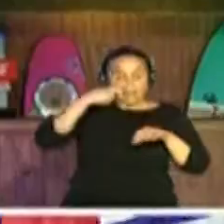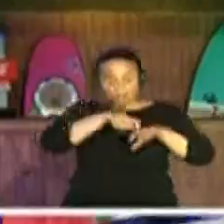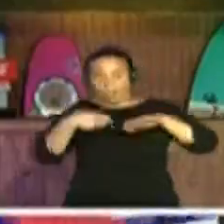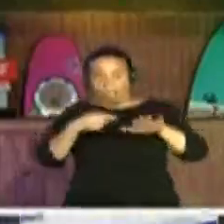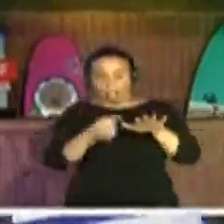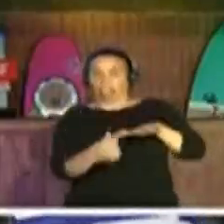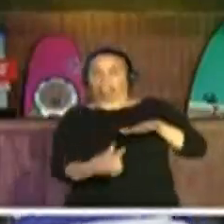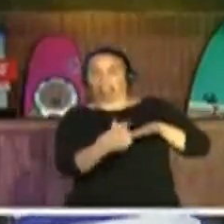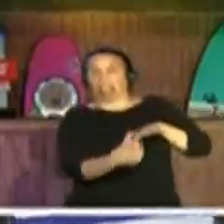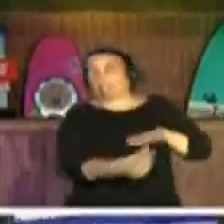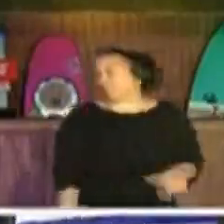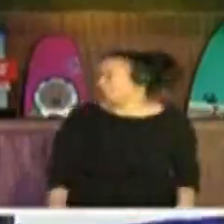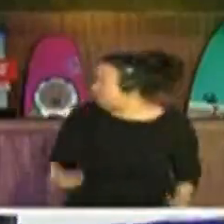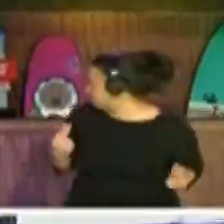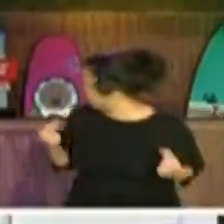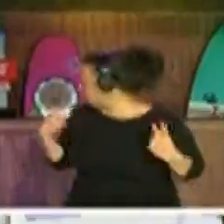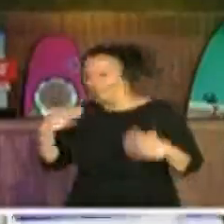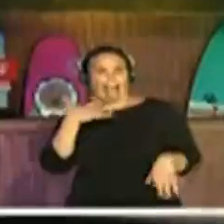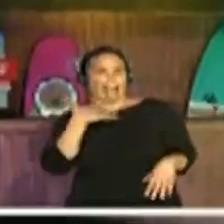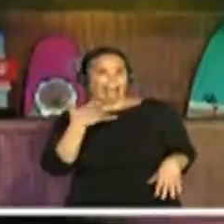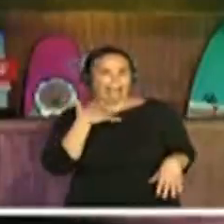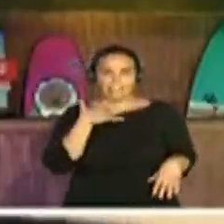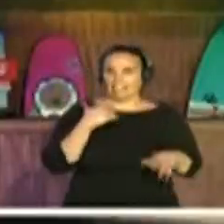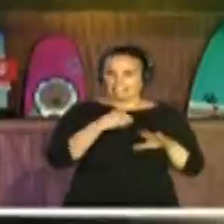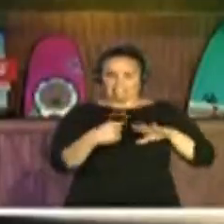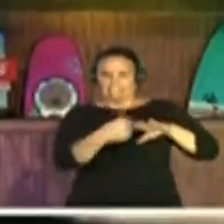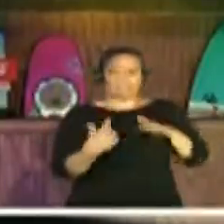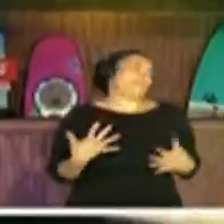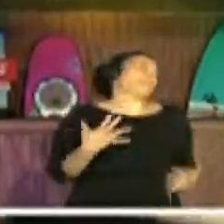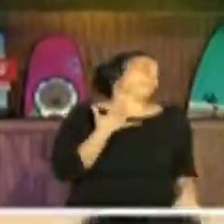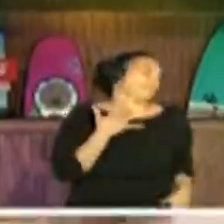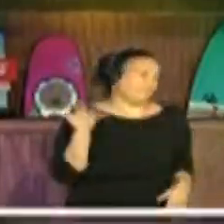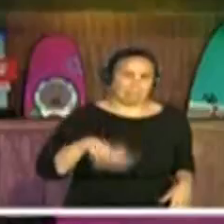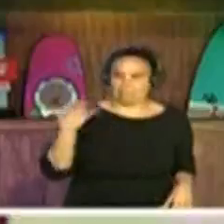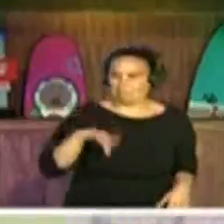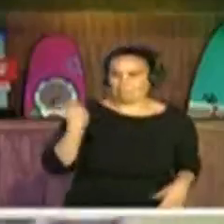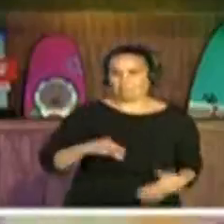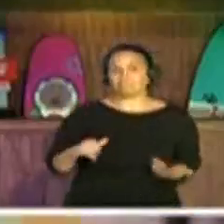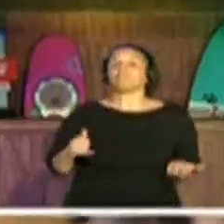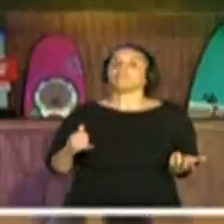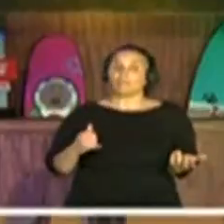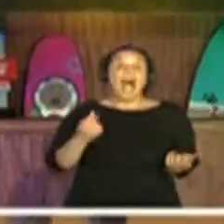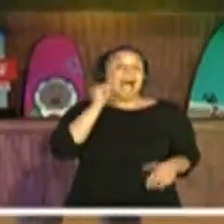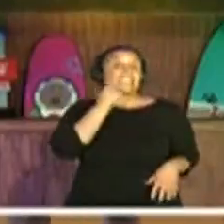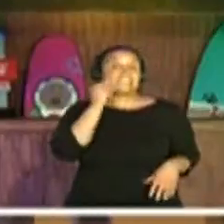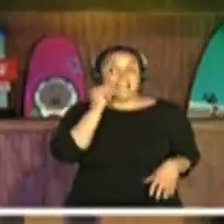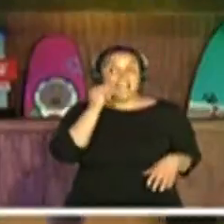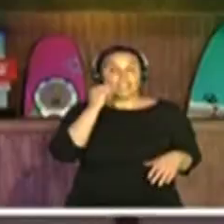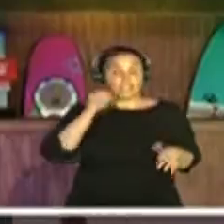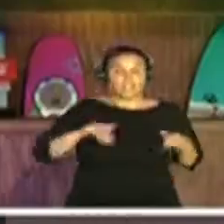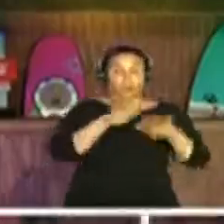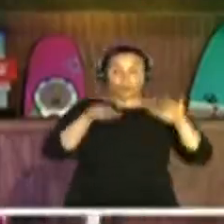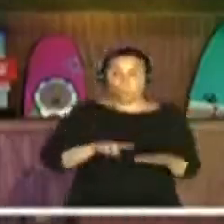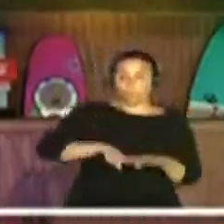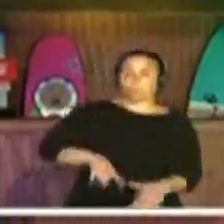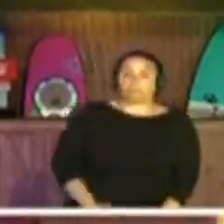uña como un arco. Riqui, riqui, riqui, riqui, con loco. Riqui, riqui, riqui, riqui, riqui. Que la Teresita me lanza una fontana, el